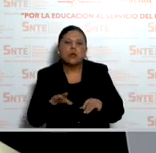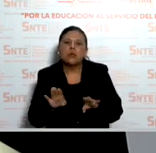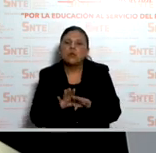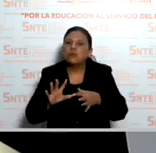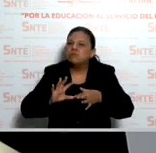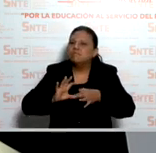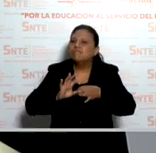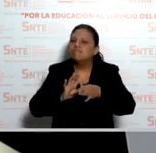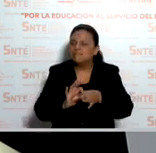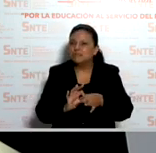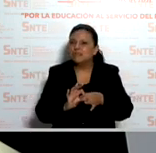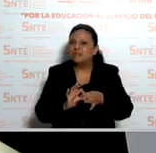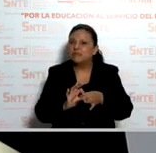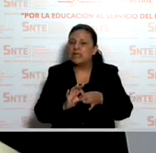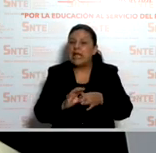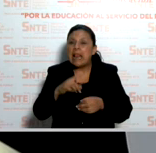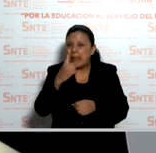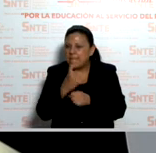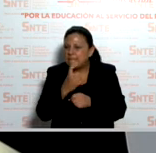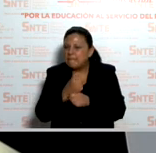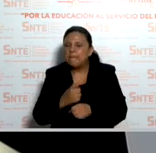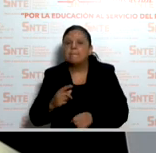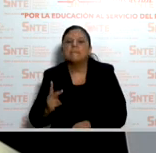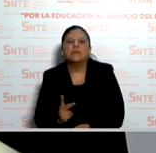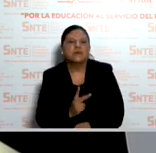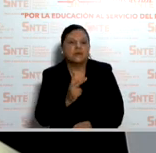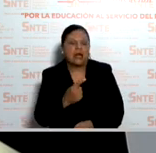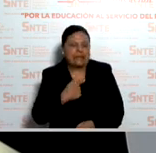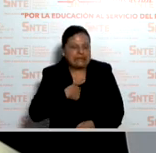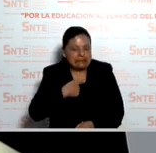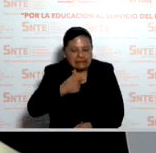primera pregunta que nos hacemos,